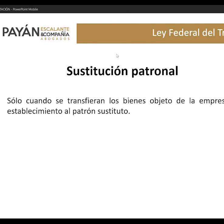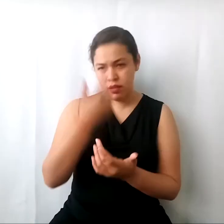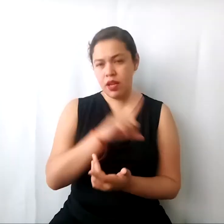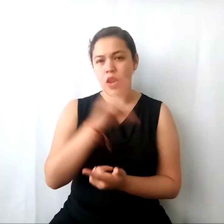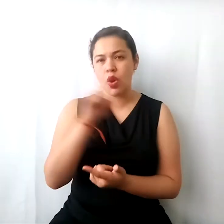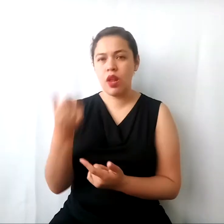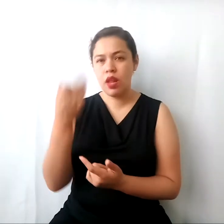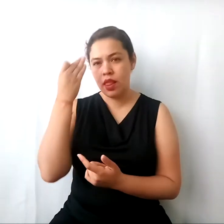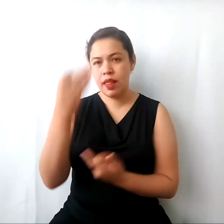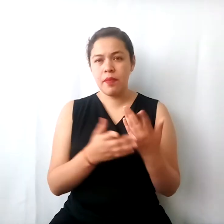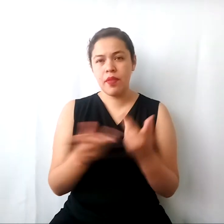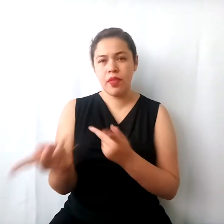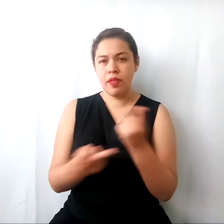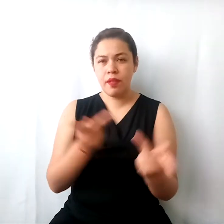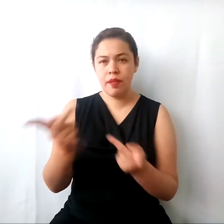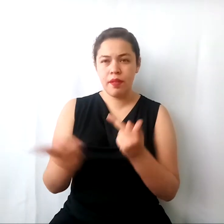las preguntas.